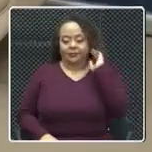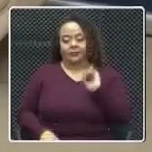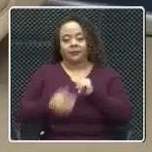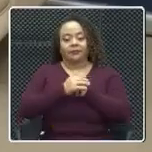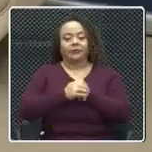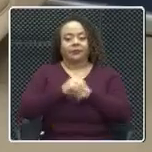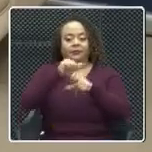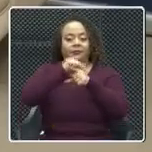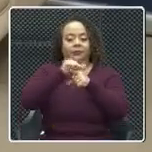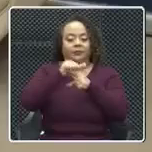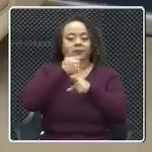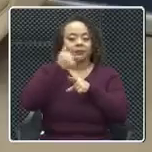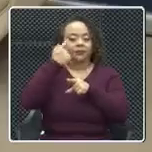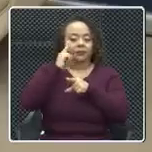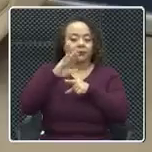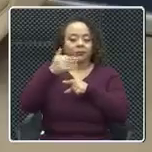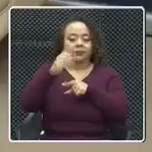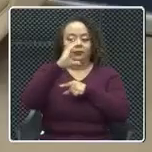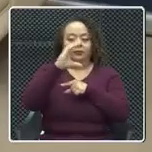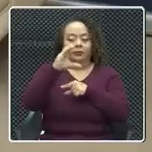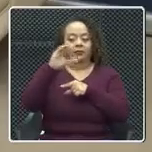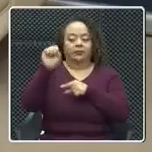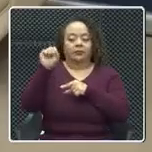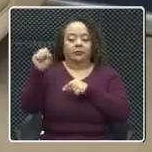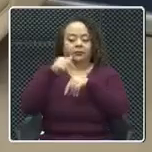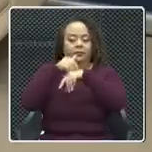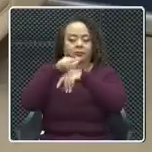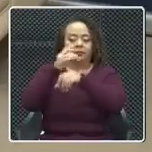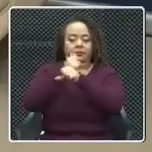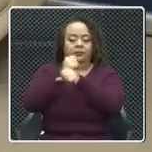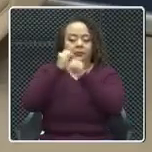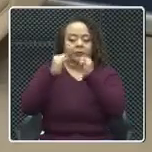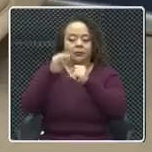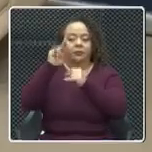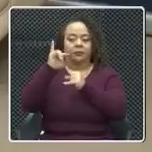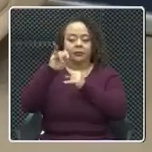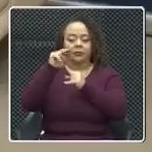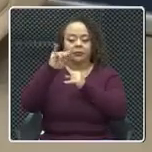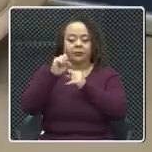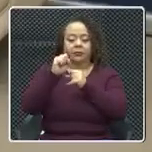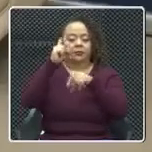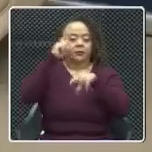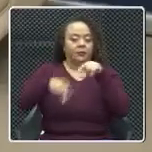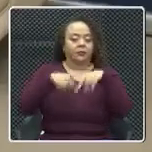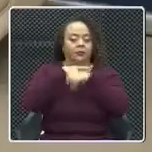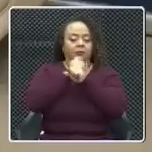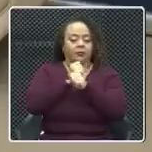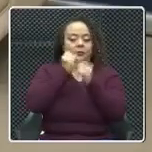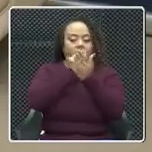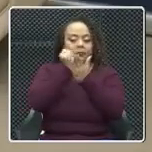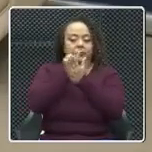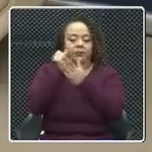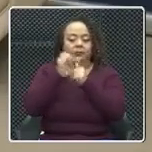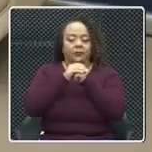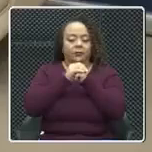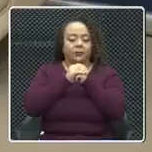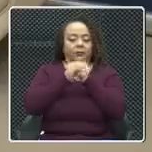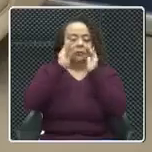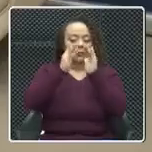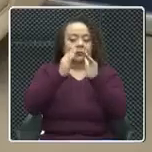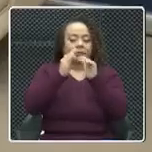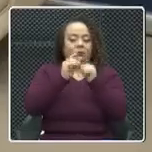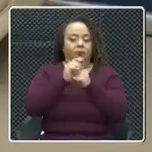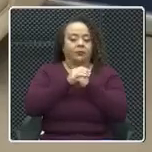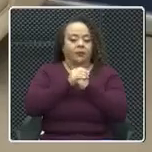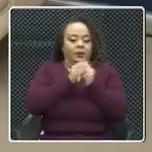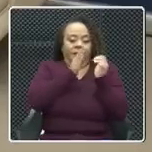mejor práctica cuando la caja refiere al empleado al INS sin poder realizar la investigación de la materialización